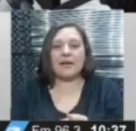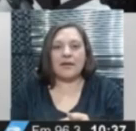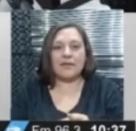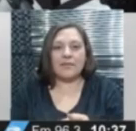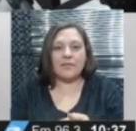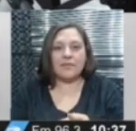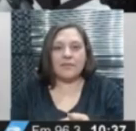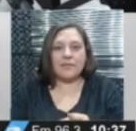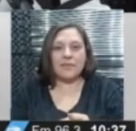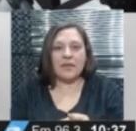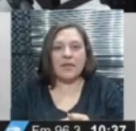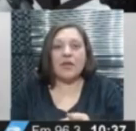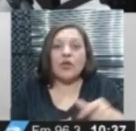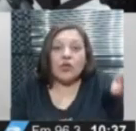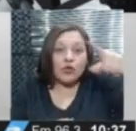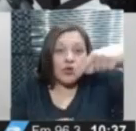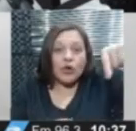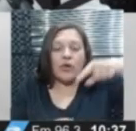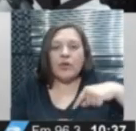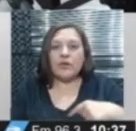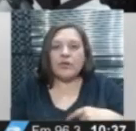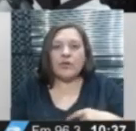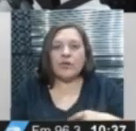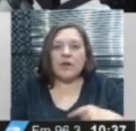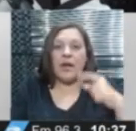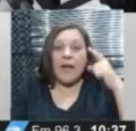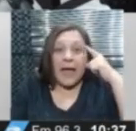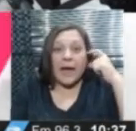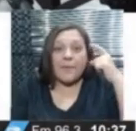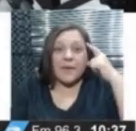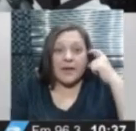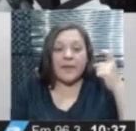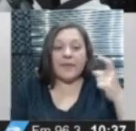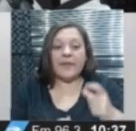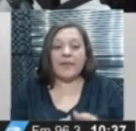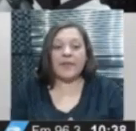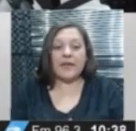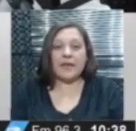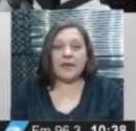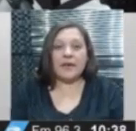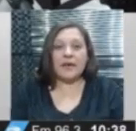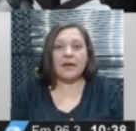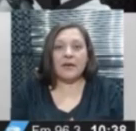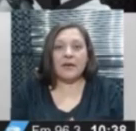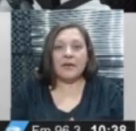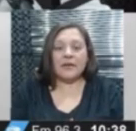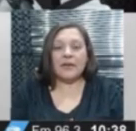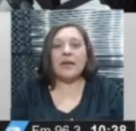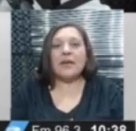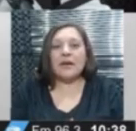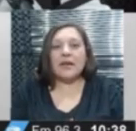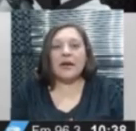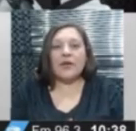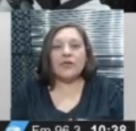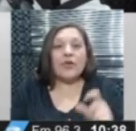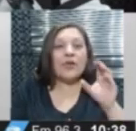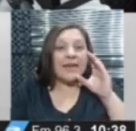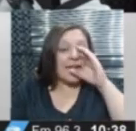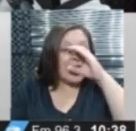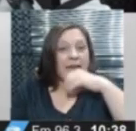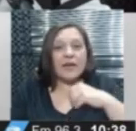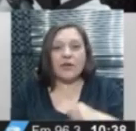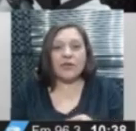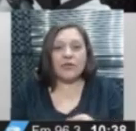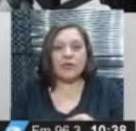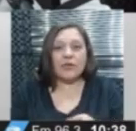y filosóficos dice eh También sugiere aquí en el canal uru urua ururi